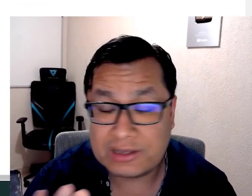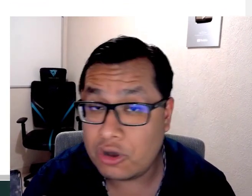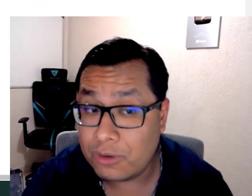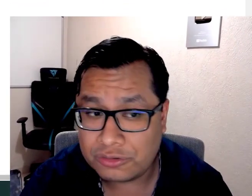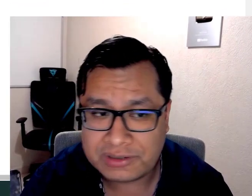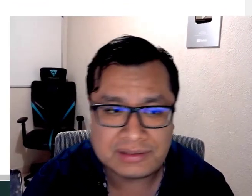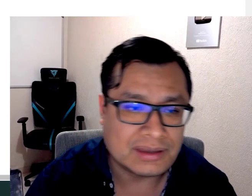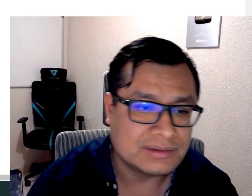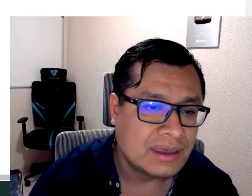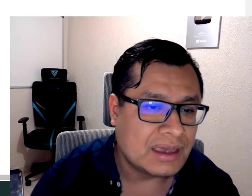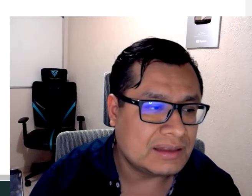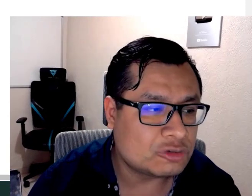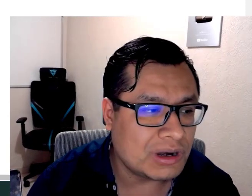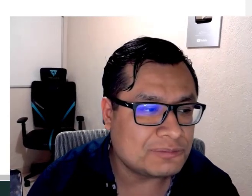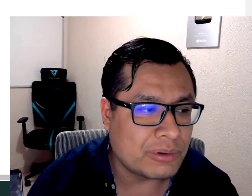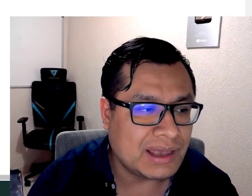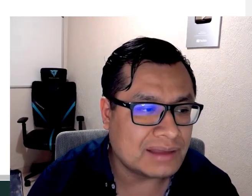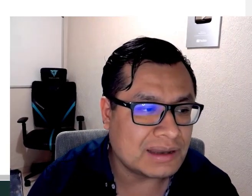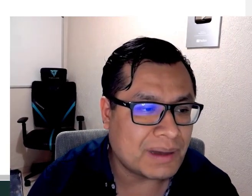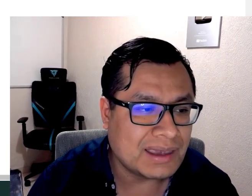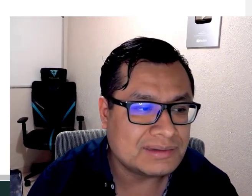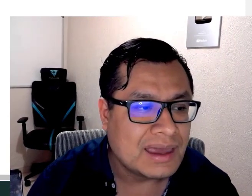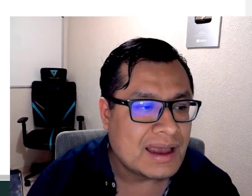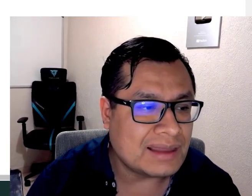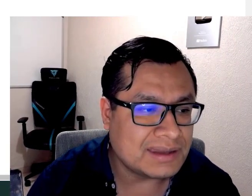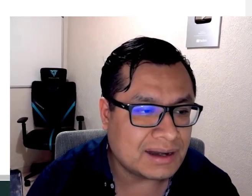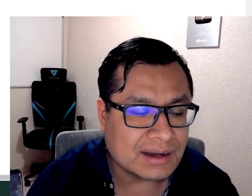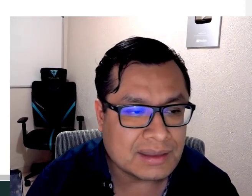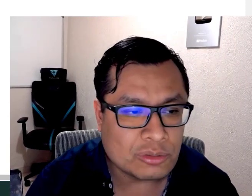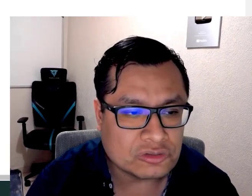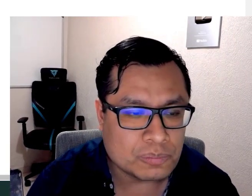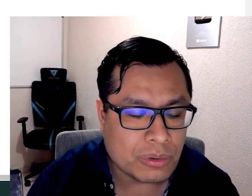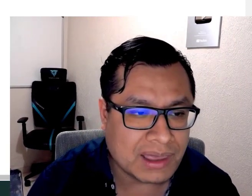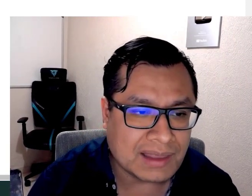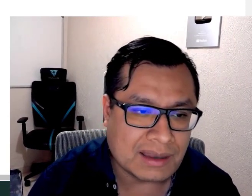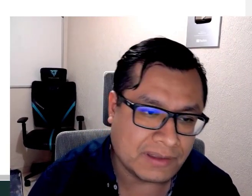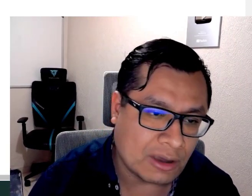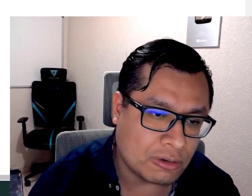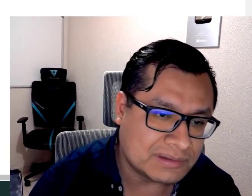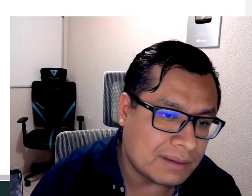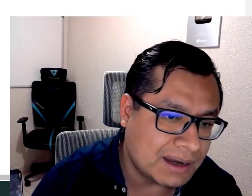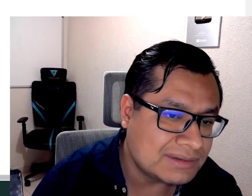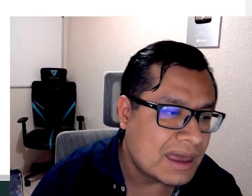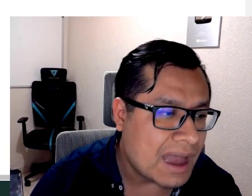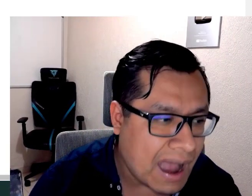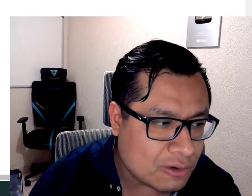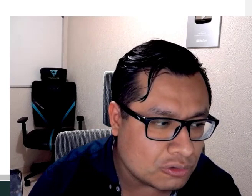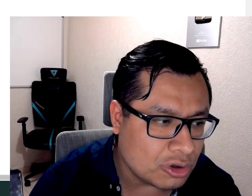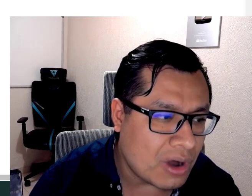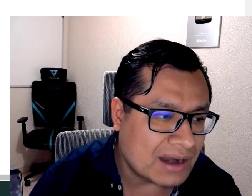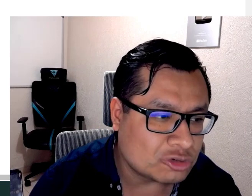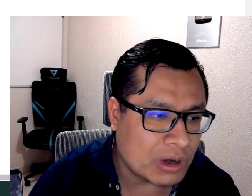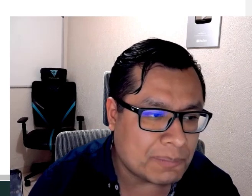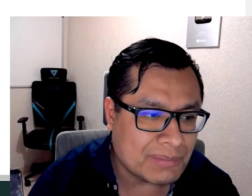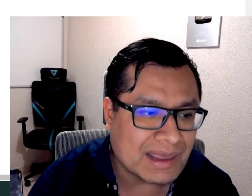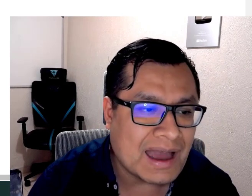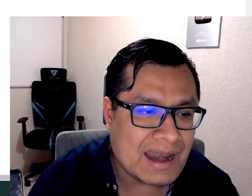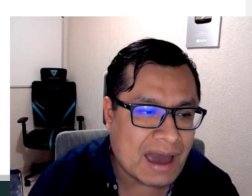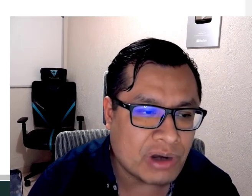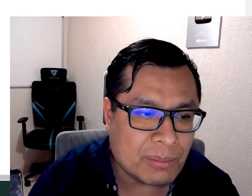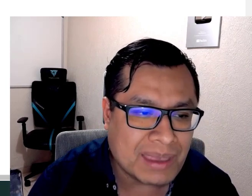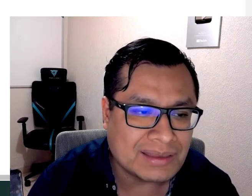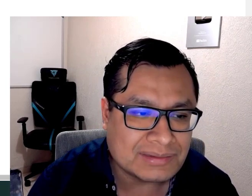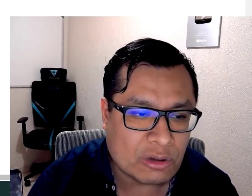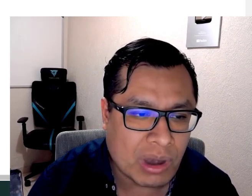así como docentes en escuelas públicas del país la secretaria de educación pública defina gómez álvarez acudió a la escuela primaria